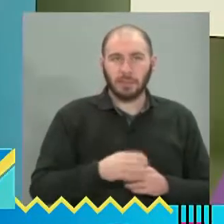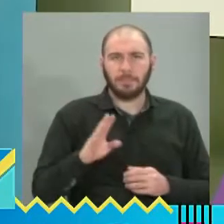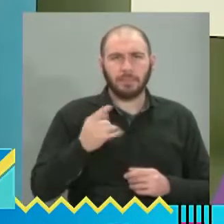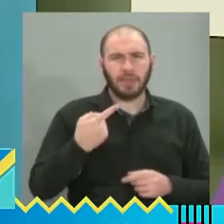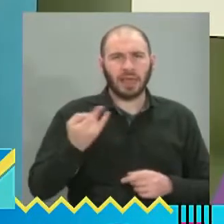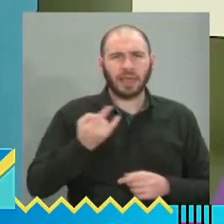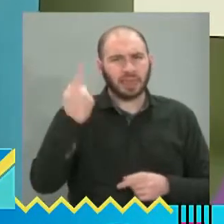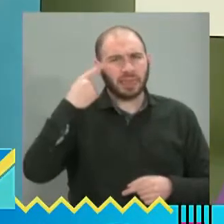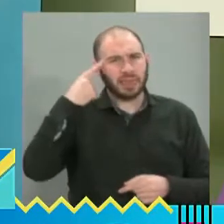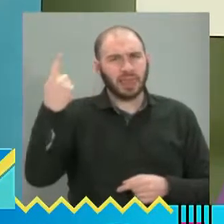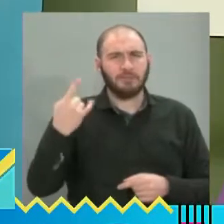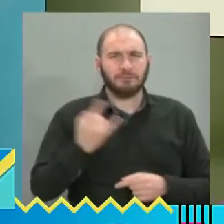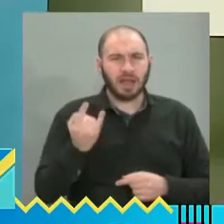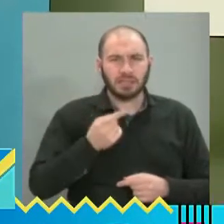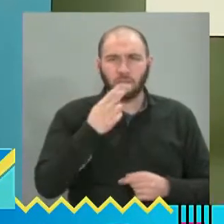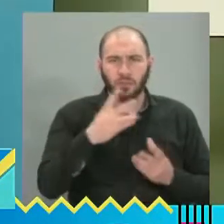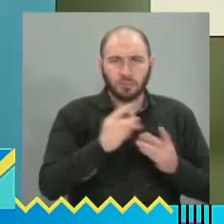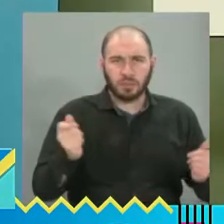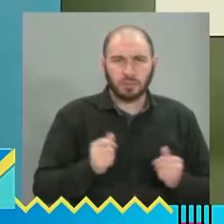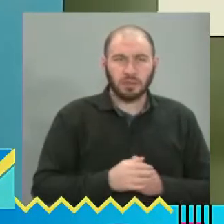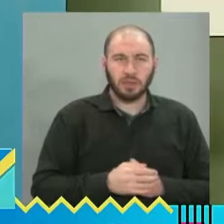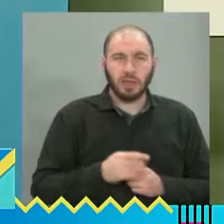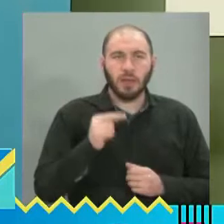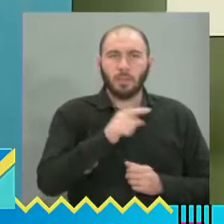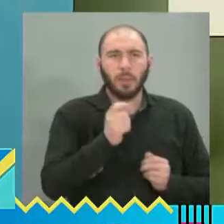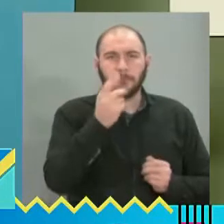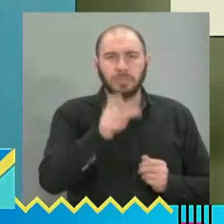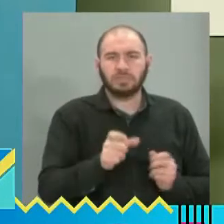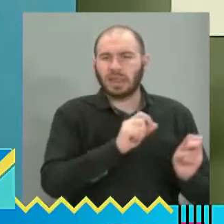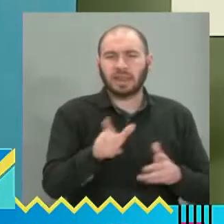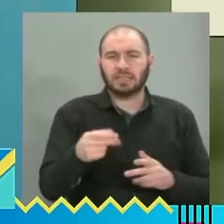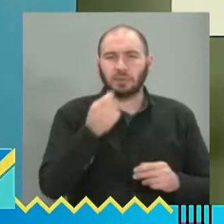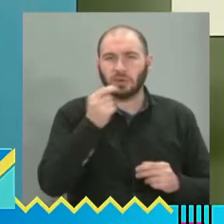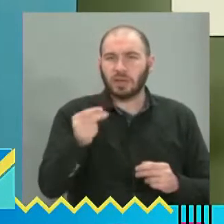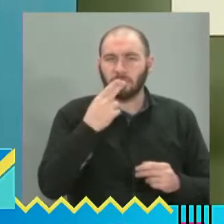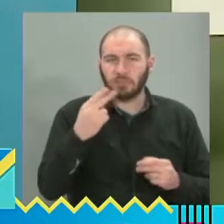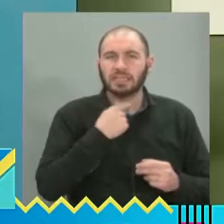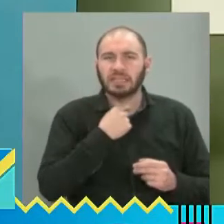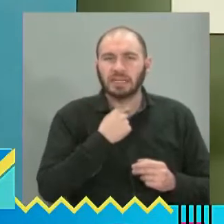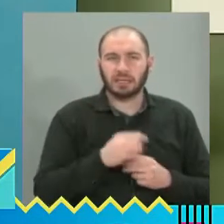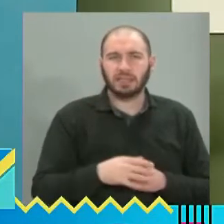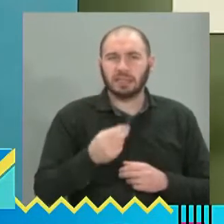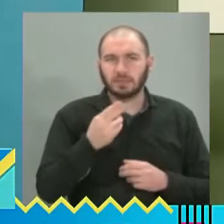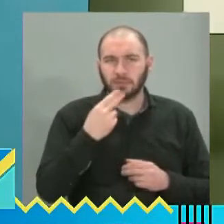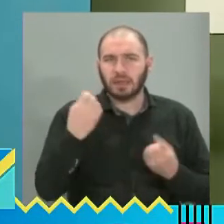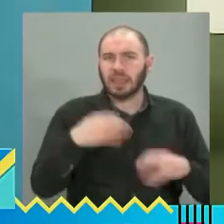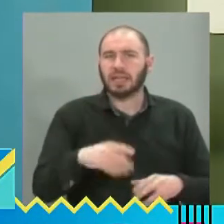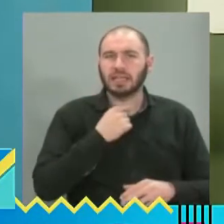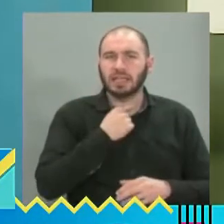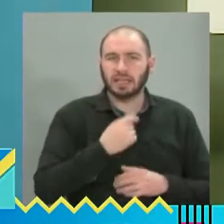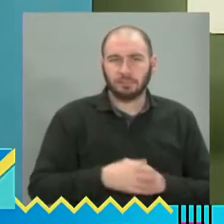mitos que hay en relación a esto del dejar de fumar. ¿Sí? ¿Qué le dirías a alguien que tiene ganas de fumar, que está viendo el programa y tiene ganas de dejar de fumar